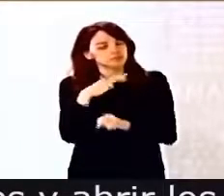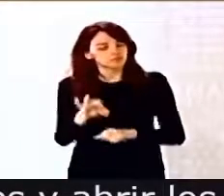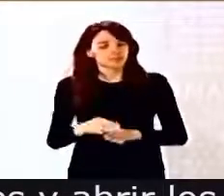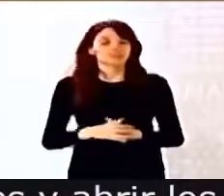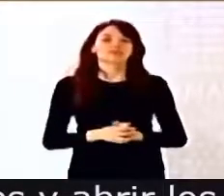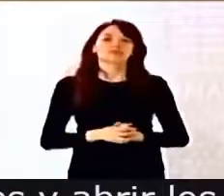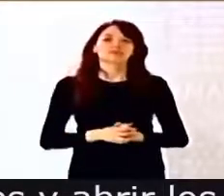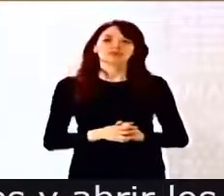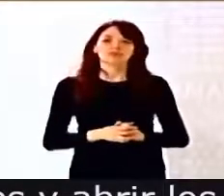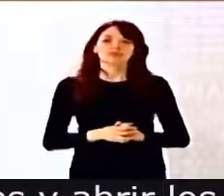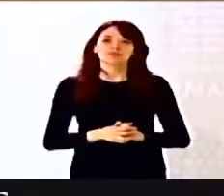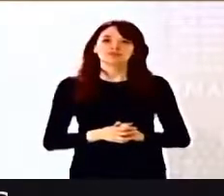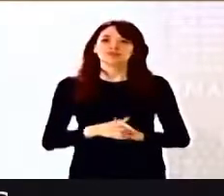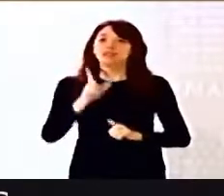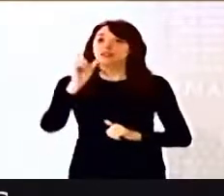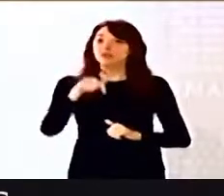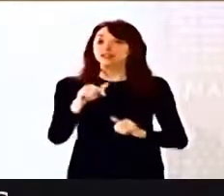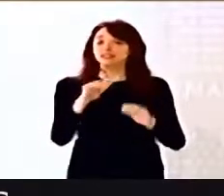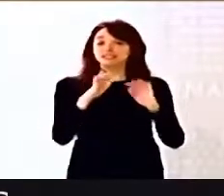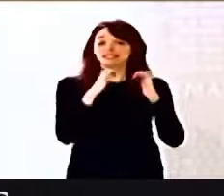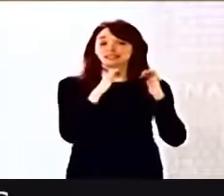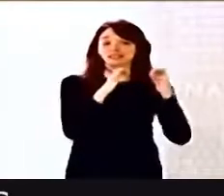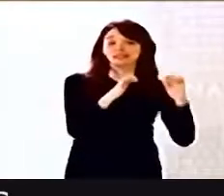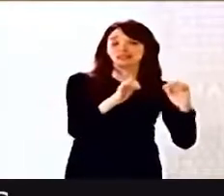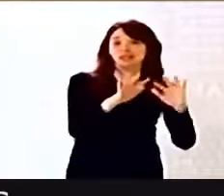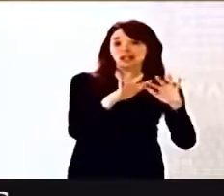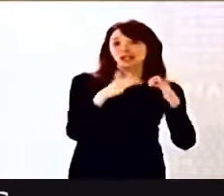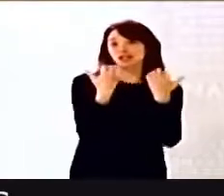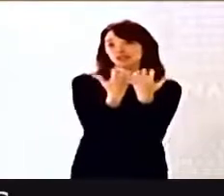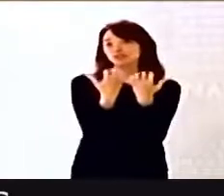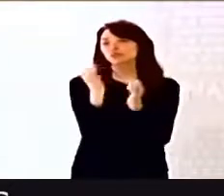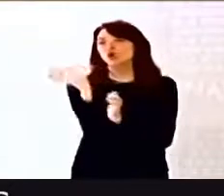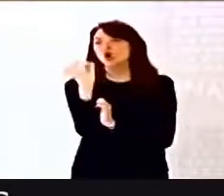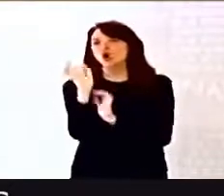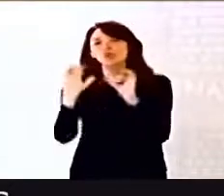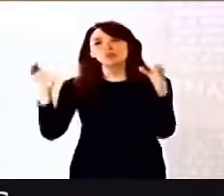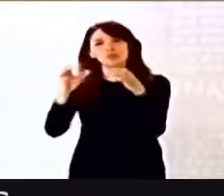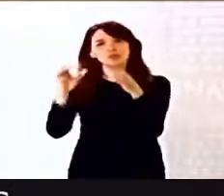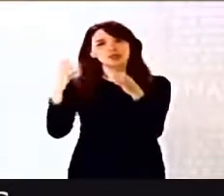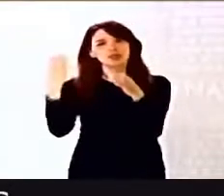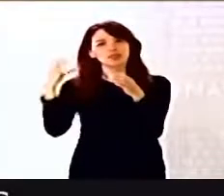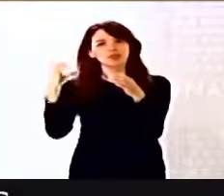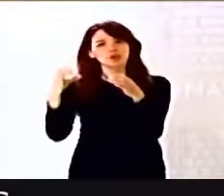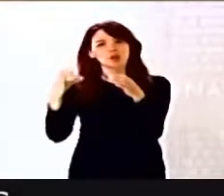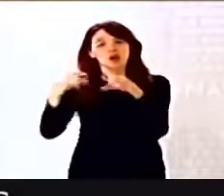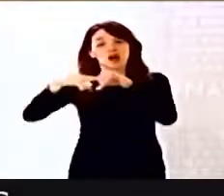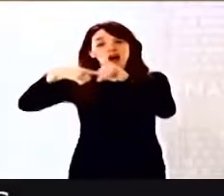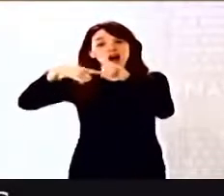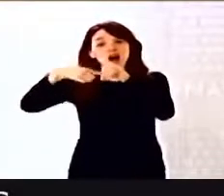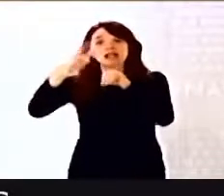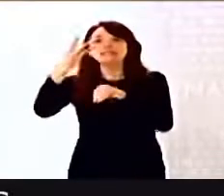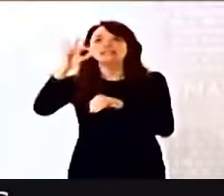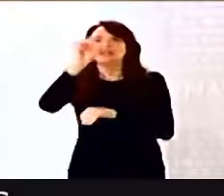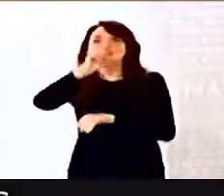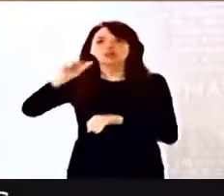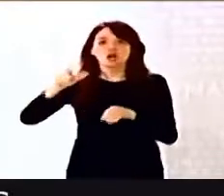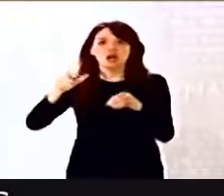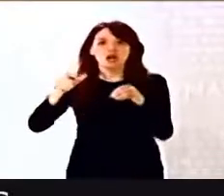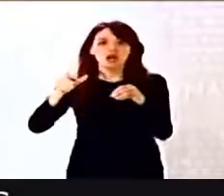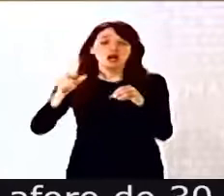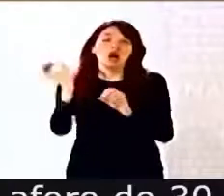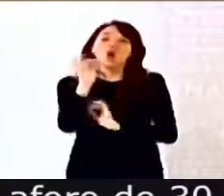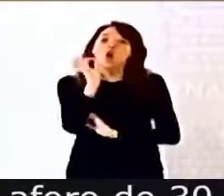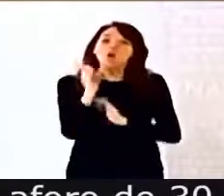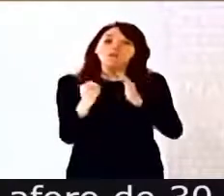Vamos a permitir seminarios, reuniones científicas con un aforo de hasta 30 personas o con un aforo máximo